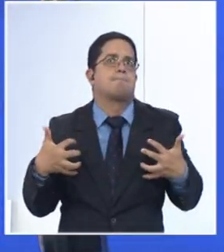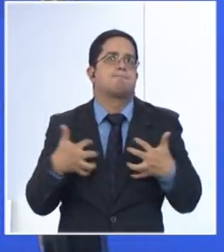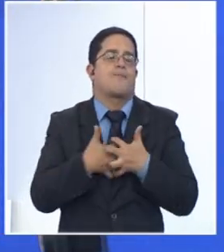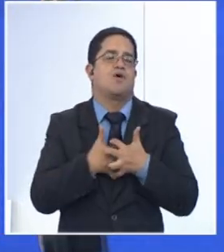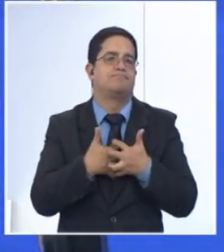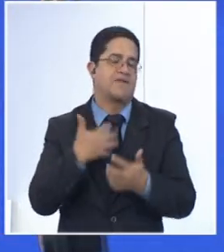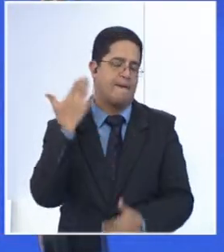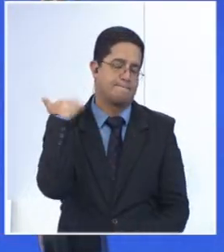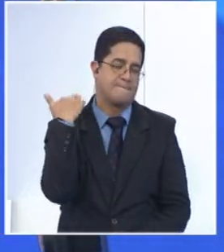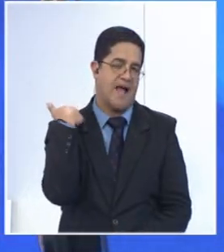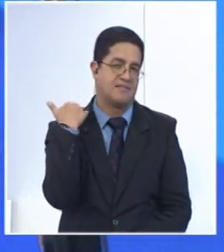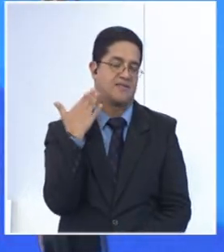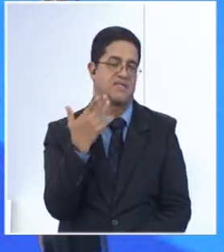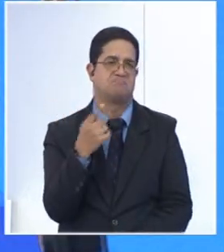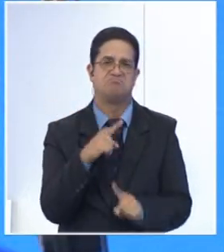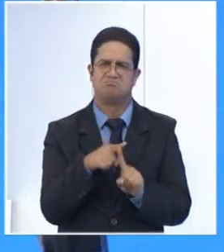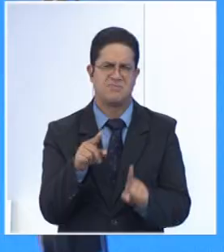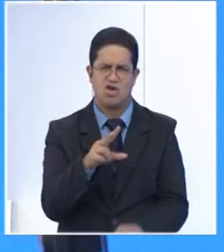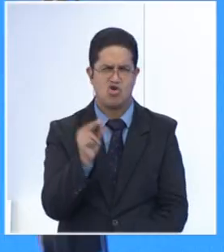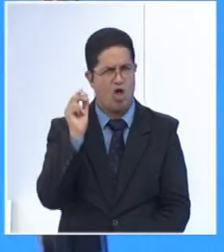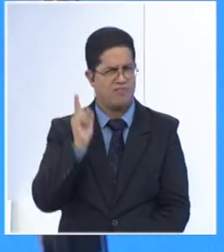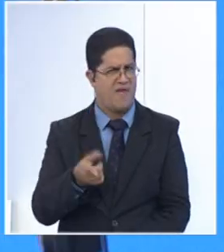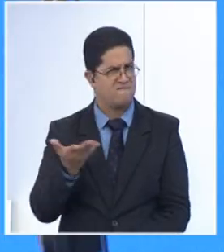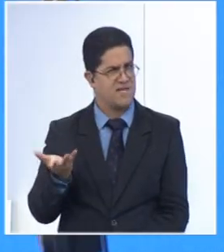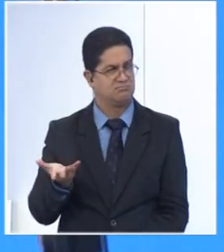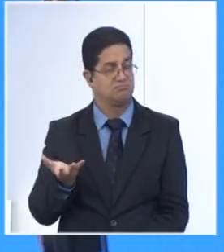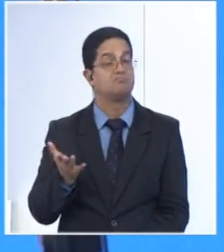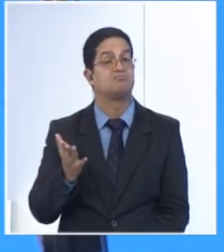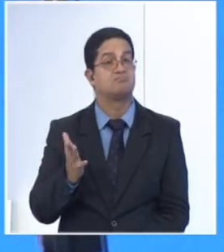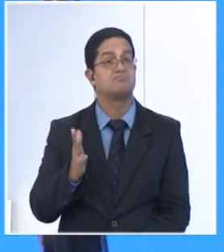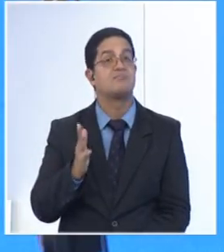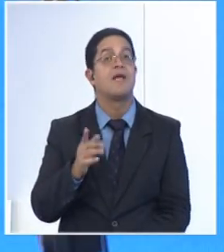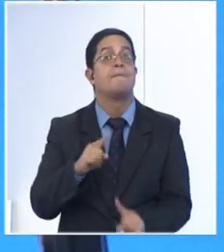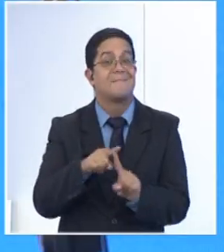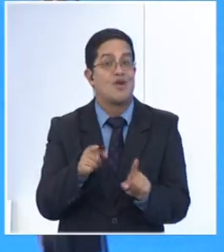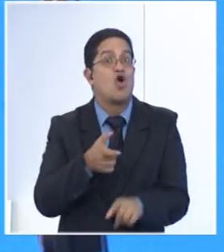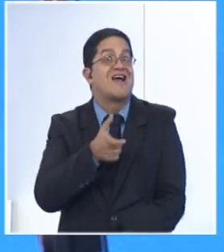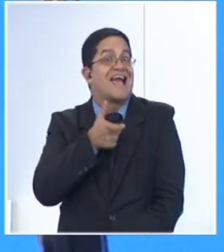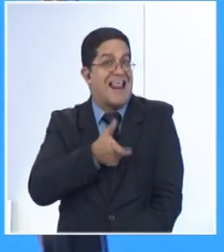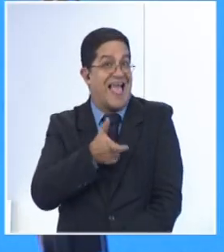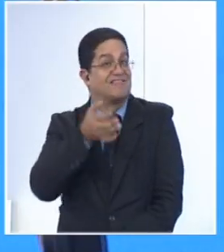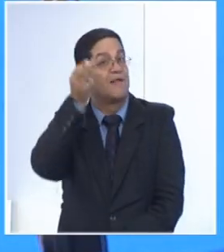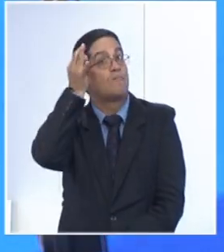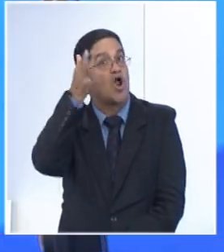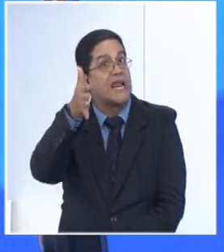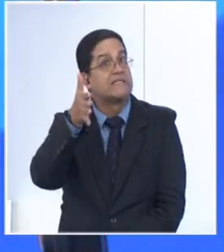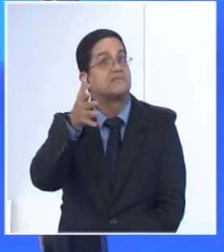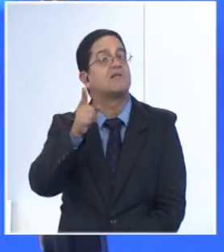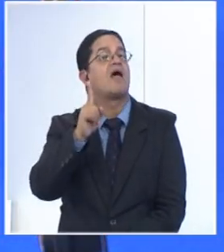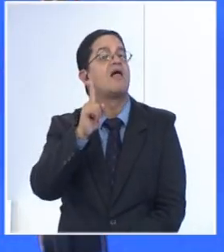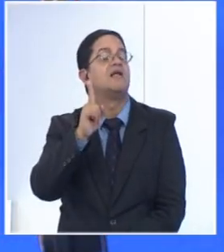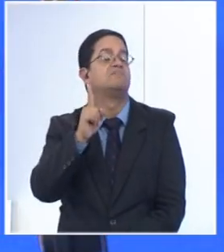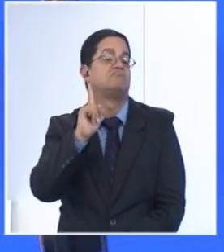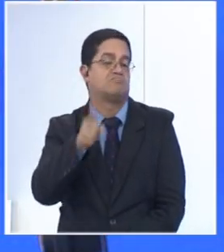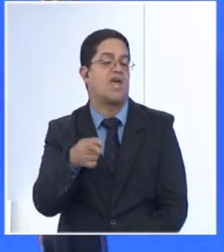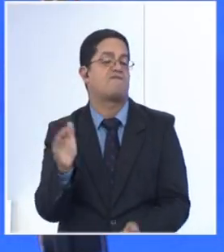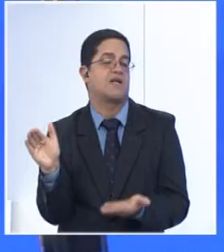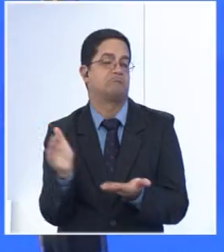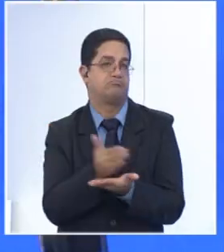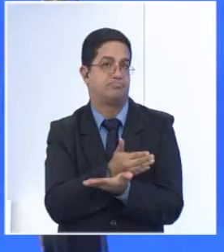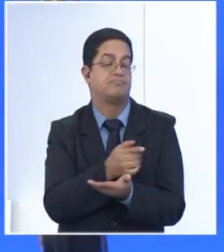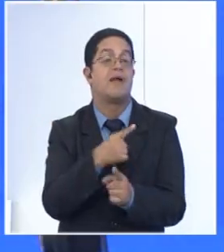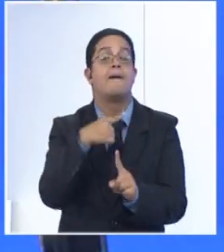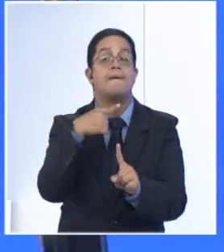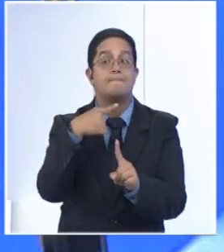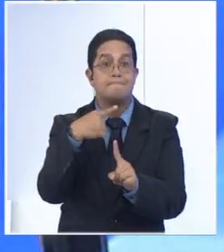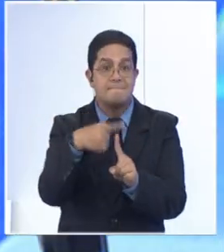espalda, aunque teóricamente no debería molestarlo. Generalmente si son muy grandes y molestan, la recomendación es retirarlo y tomar biopsia,